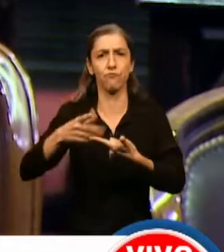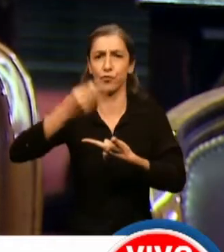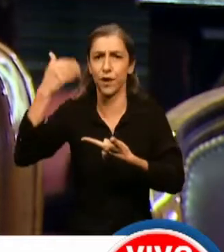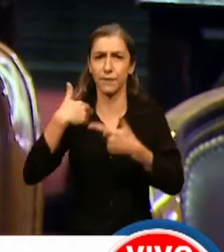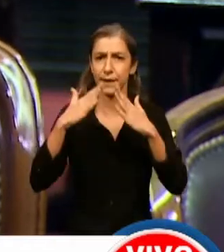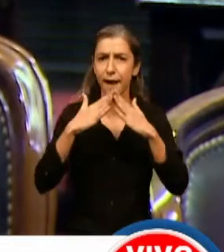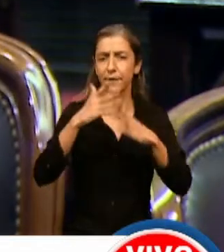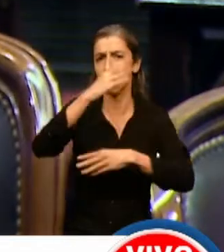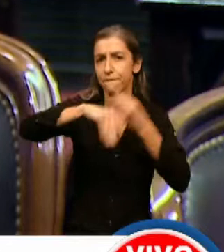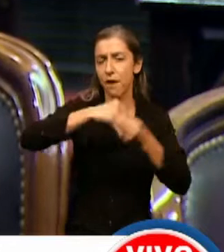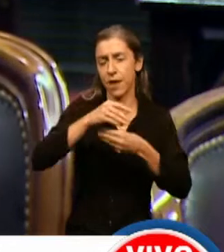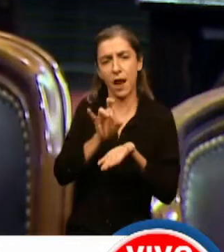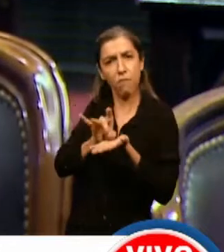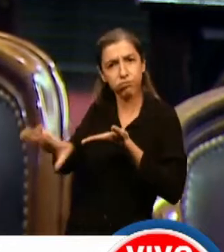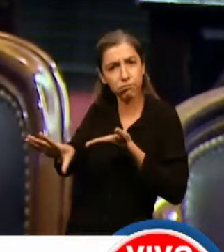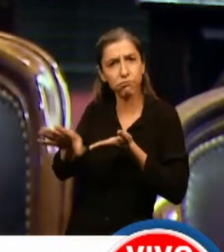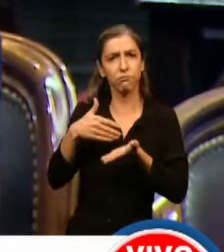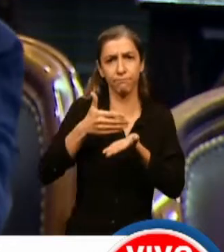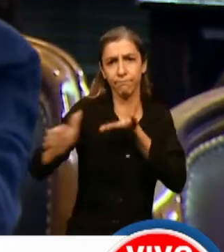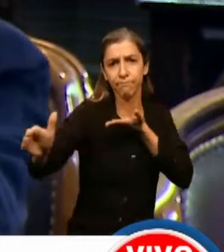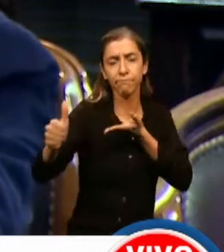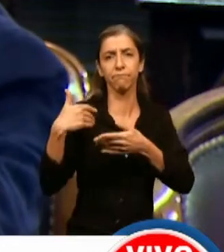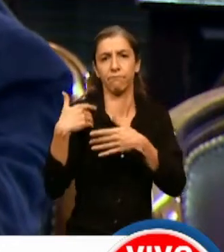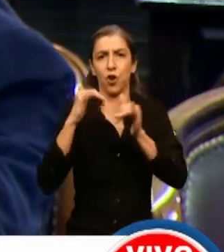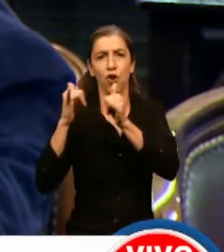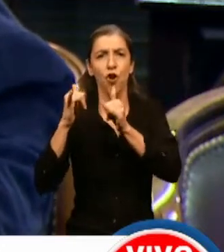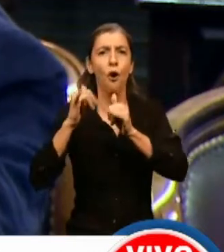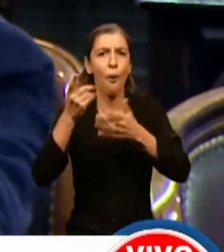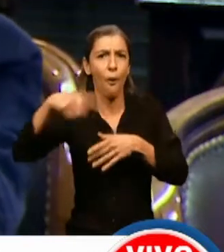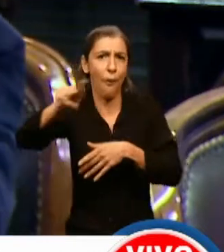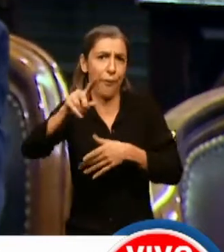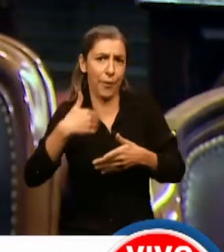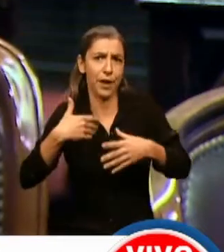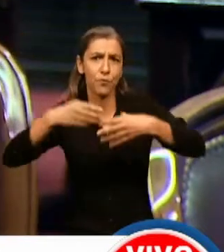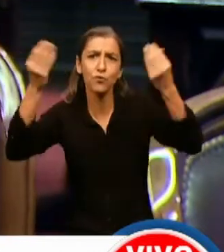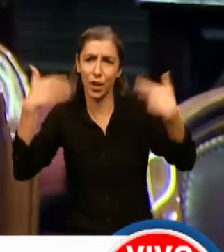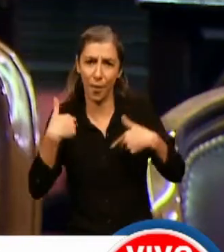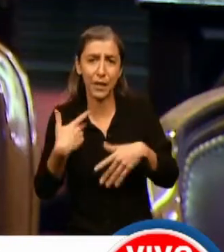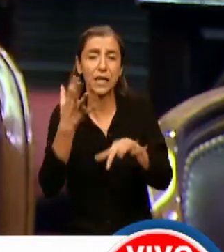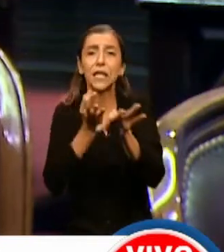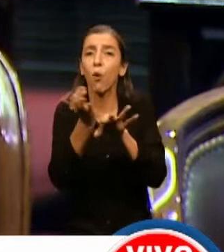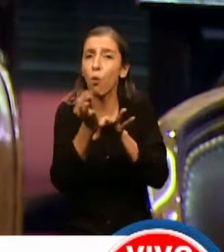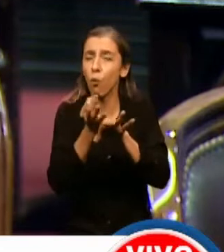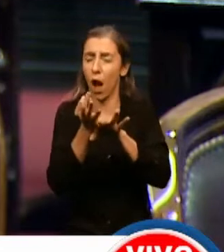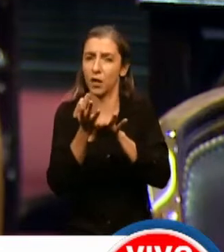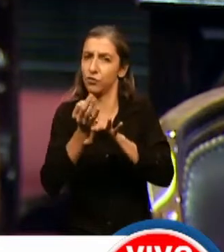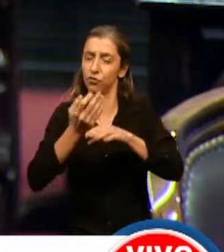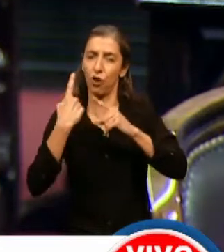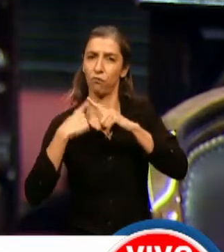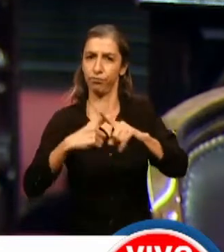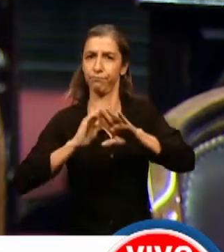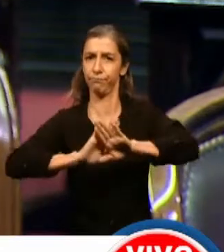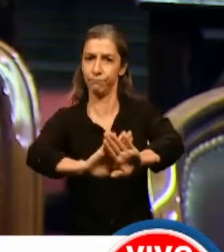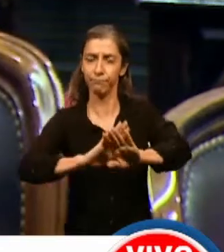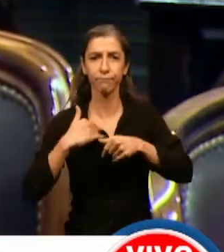jóvenes, adolescentes, y que se les impidieron derechos fundamentales como el de la educación, la salud, la